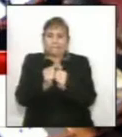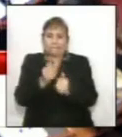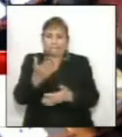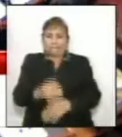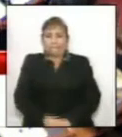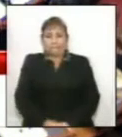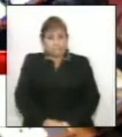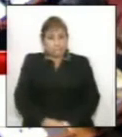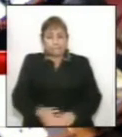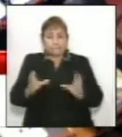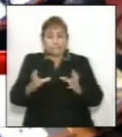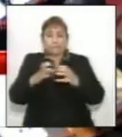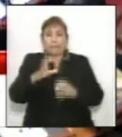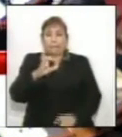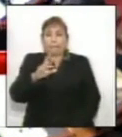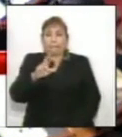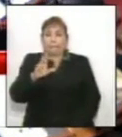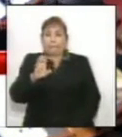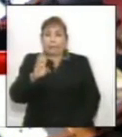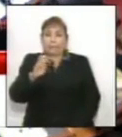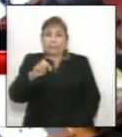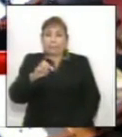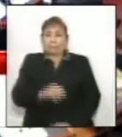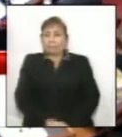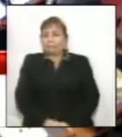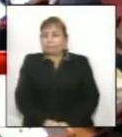La bancada de FREPAP,